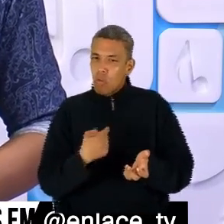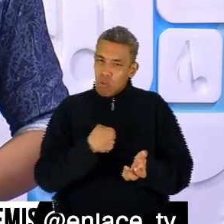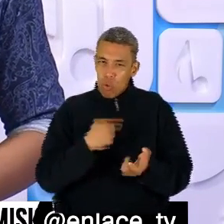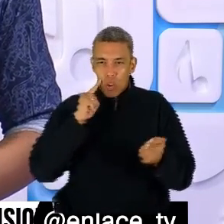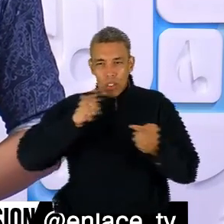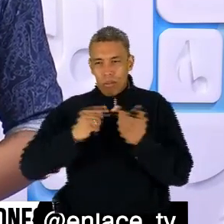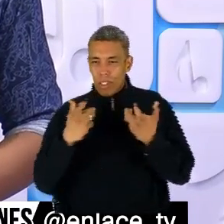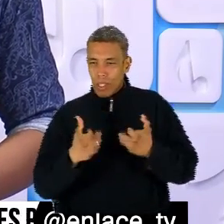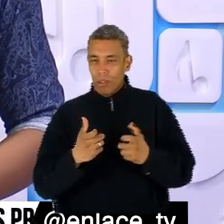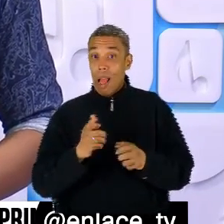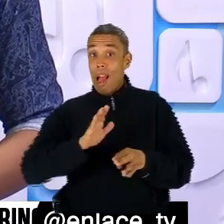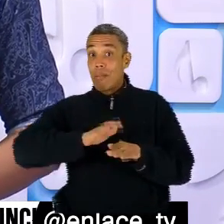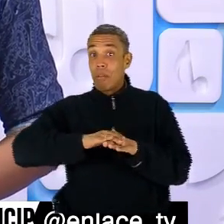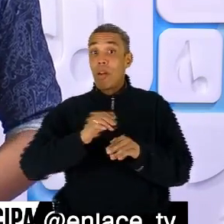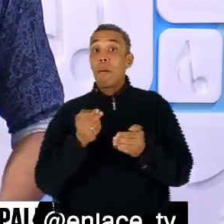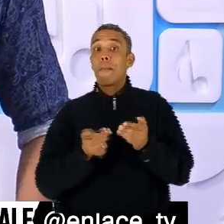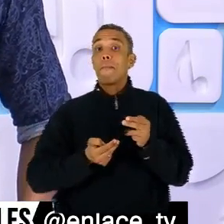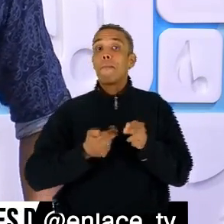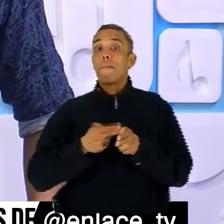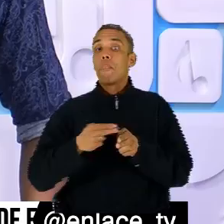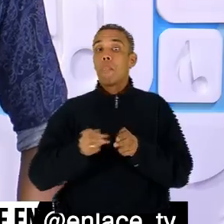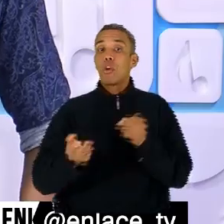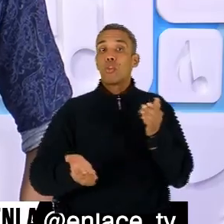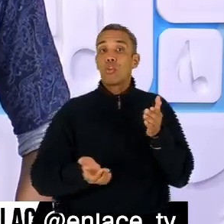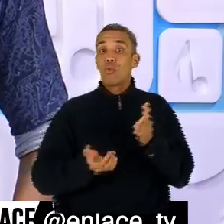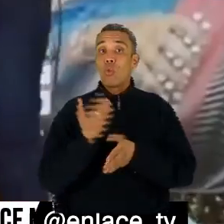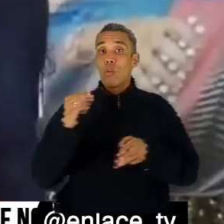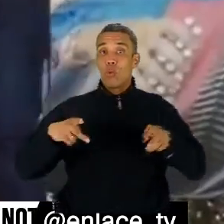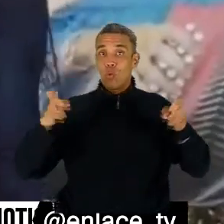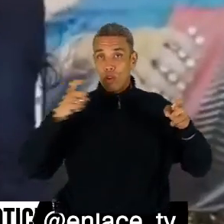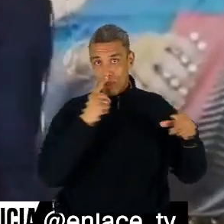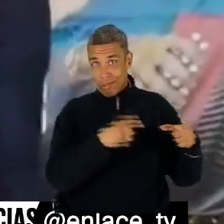reciente producción titulada No es un secreto.